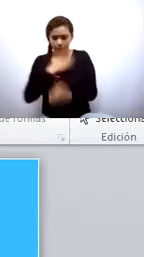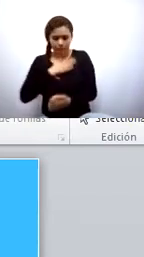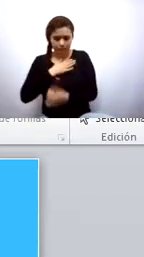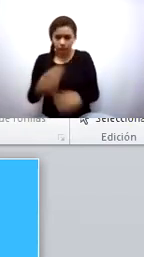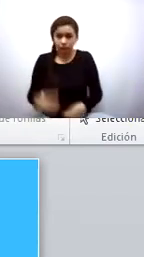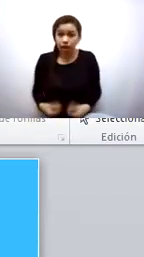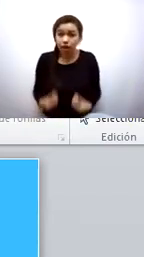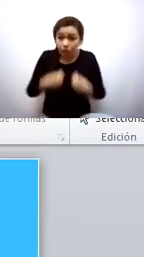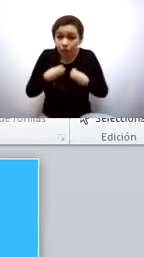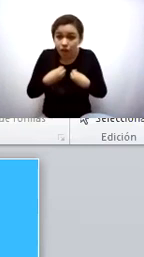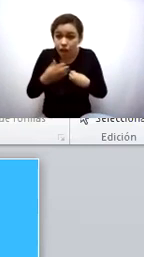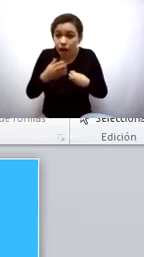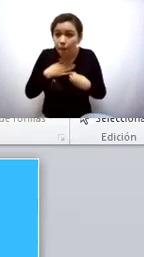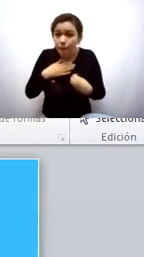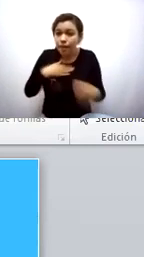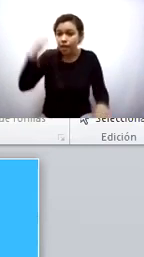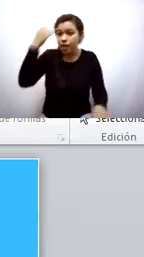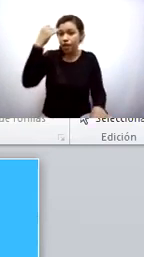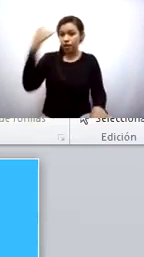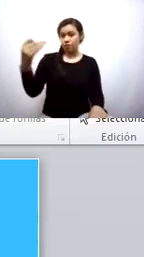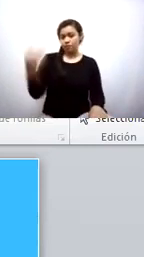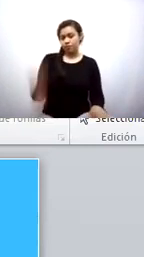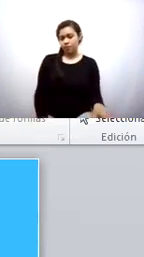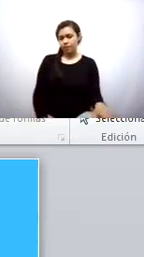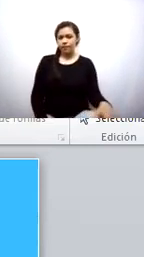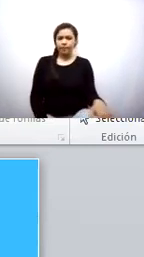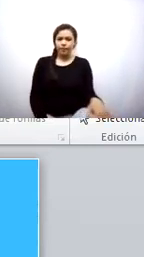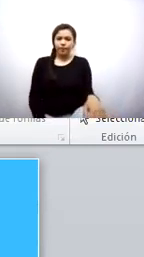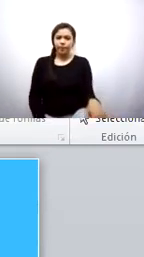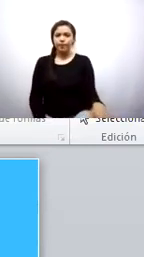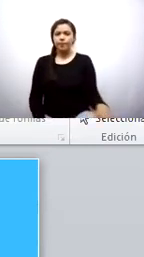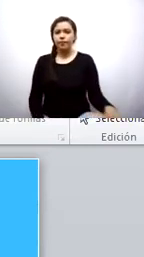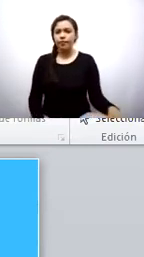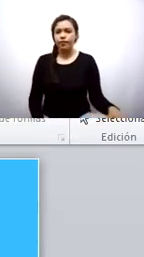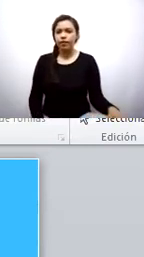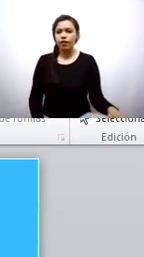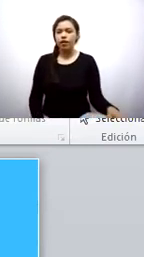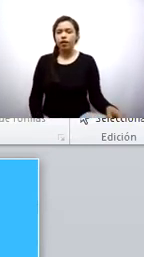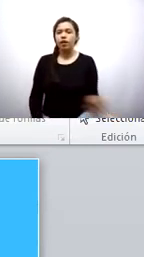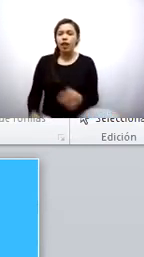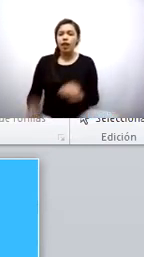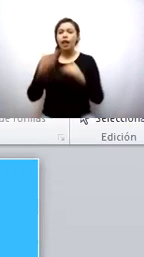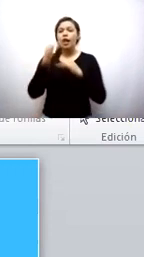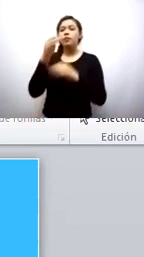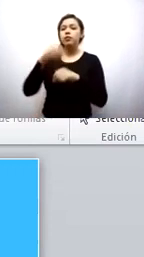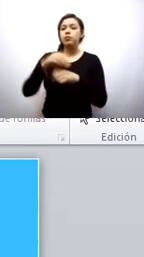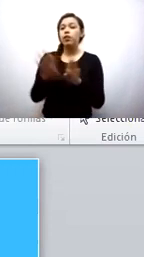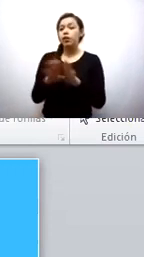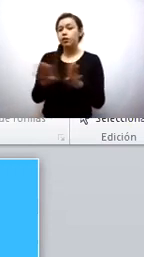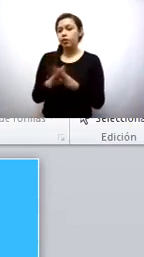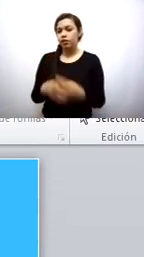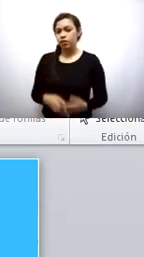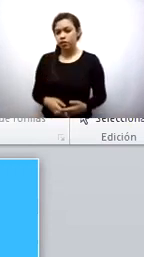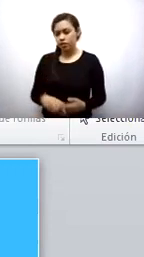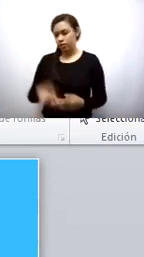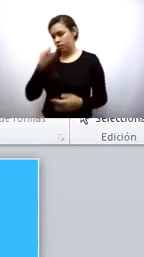esa parte de mi vida personal en mi casa, ¿no? Entonces, ¿cómo establecer justamente esos límites? Tendría que ver también